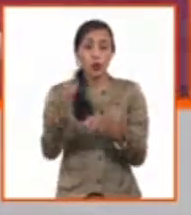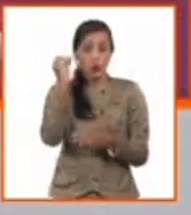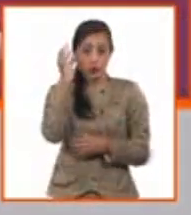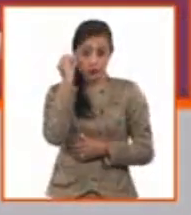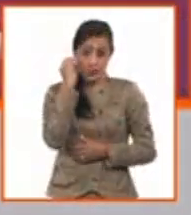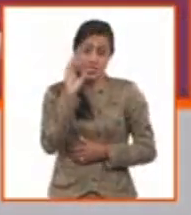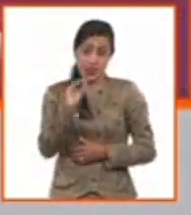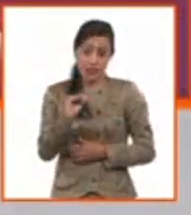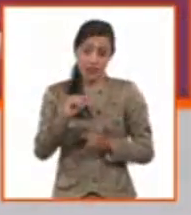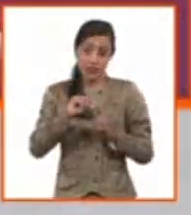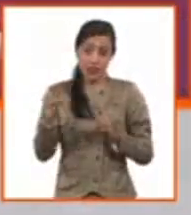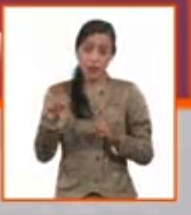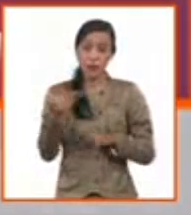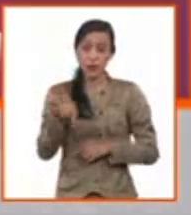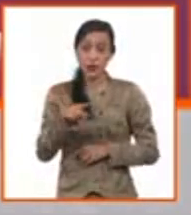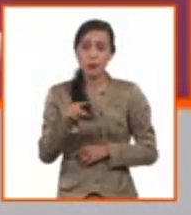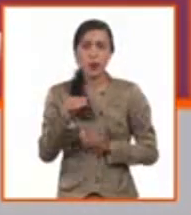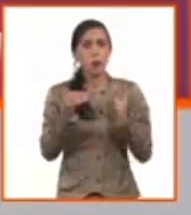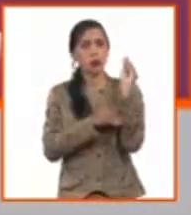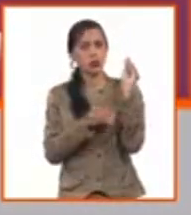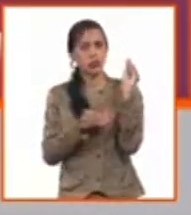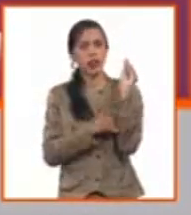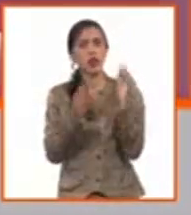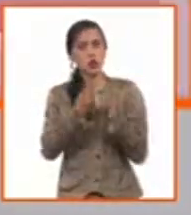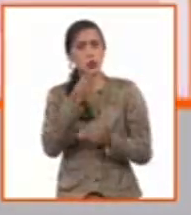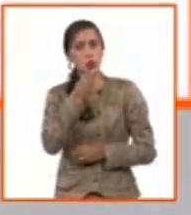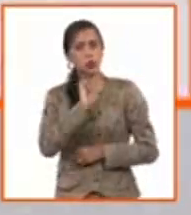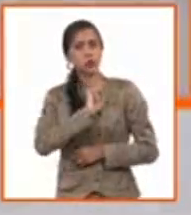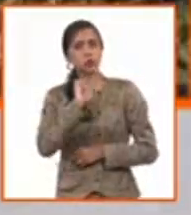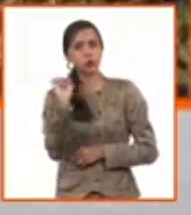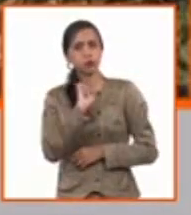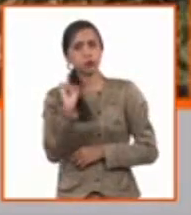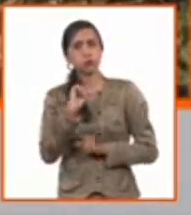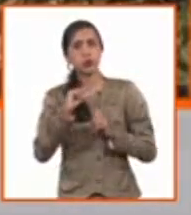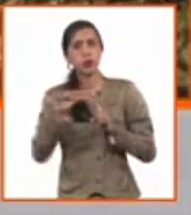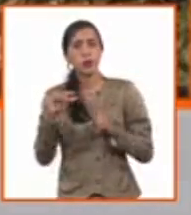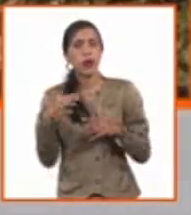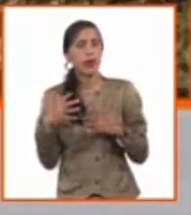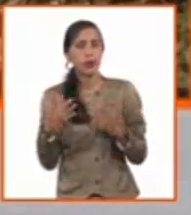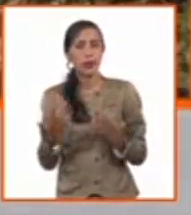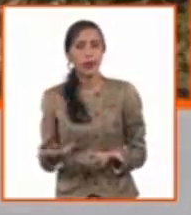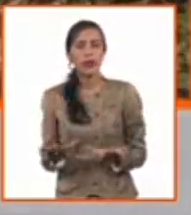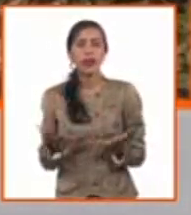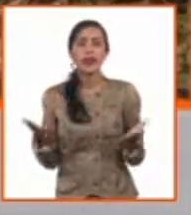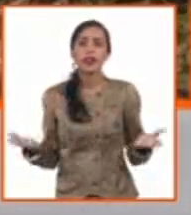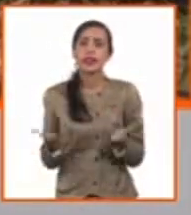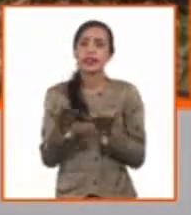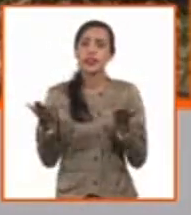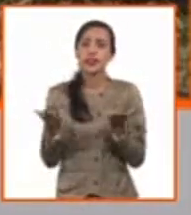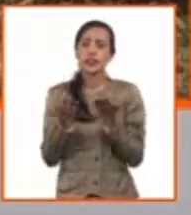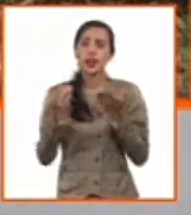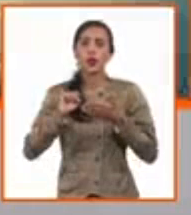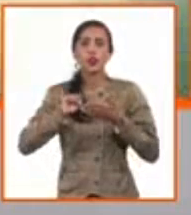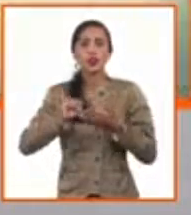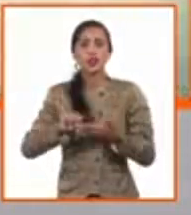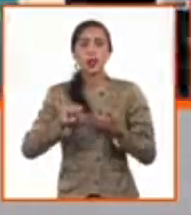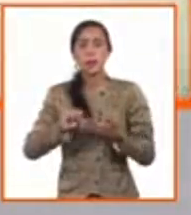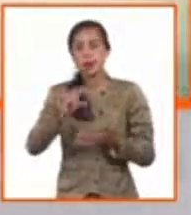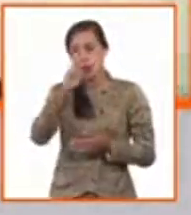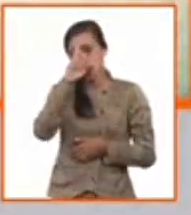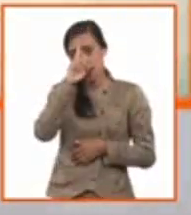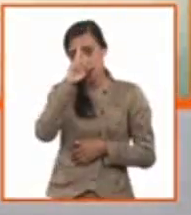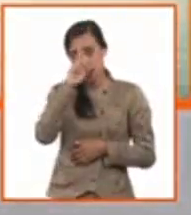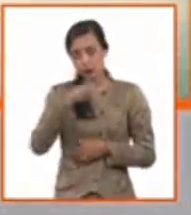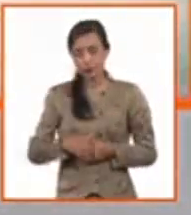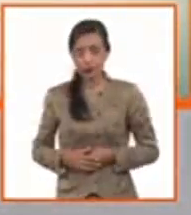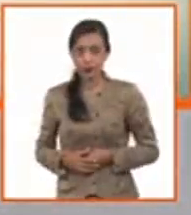innovación o segundo tema transformación digital y se hablaba de las potencialidades que tenemos en ese tema en el ámbito de el desarrollo de servicios en